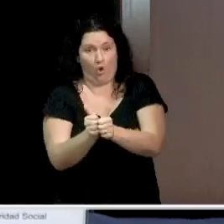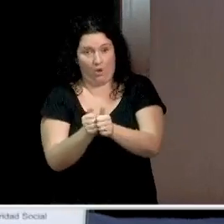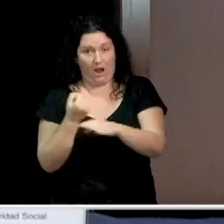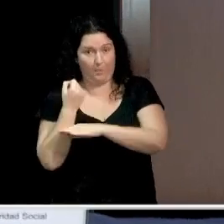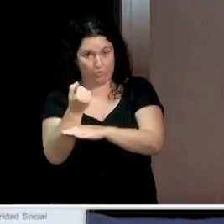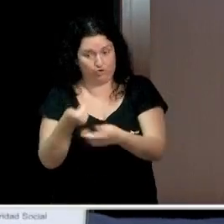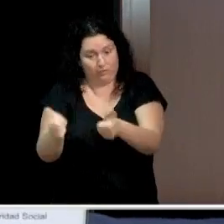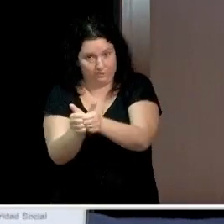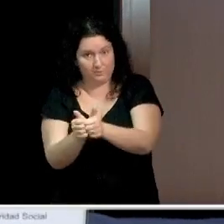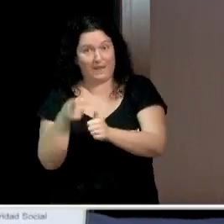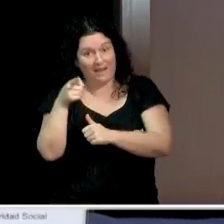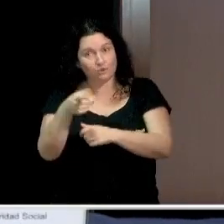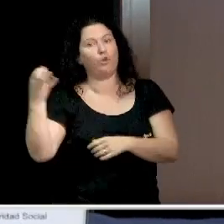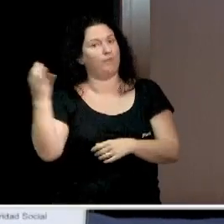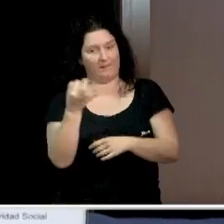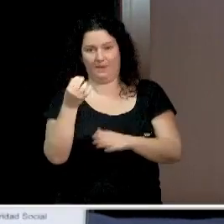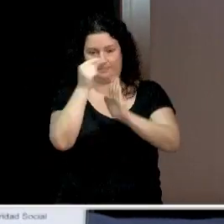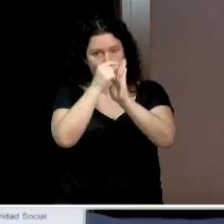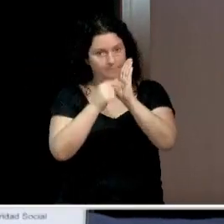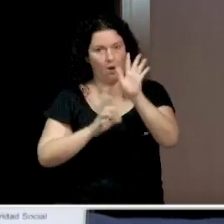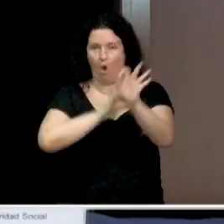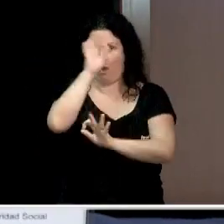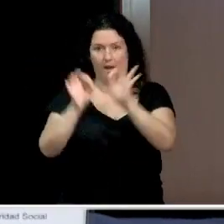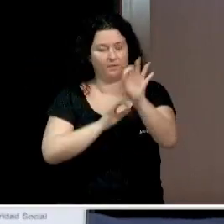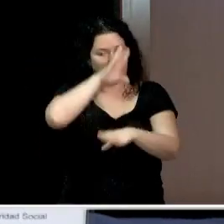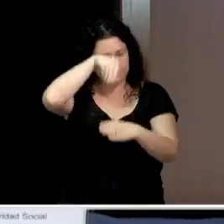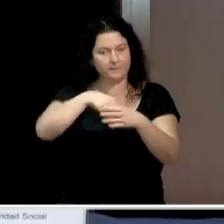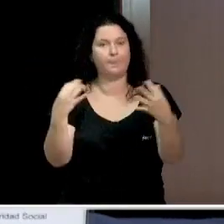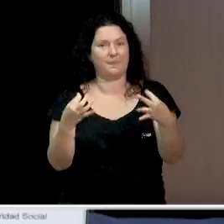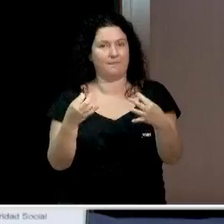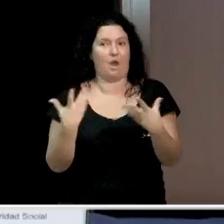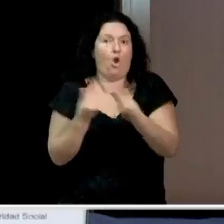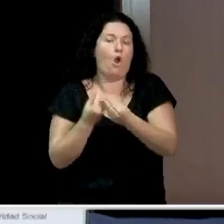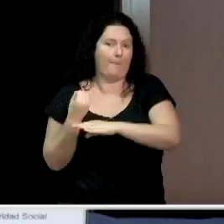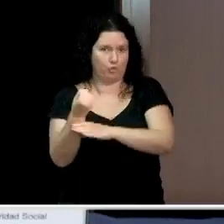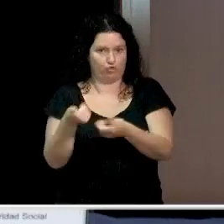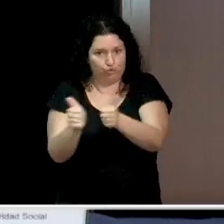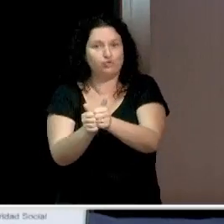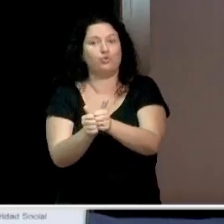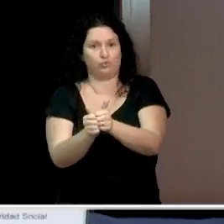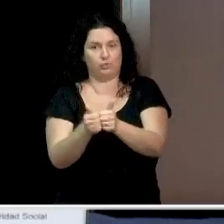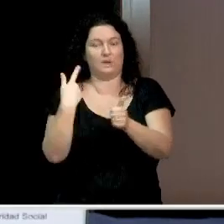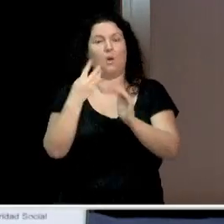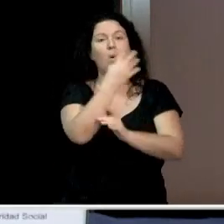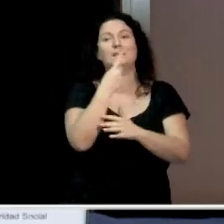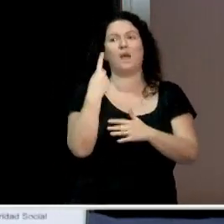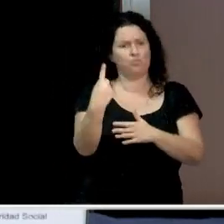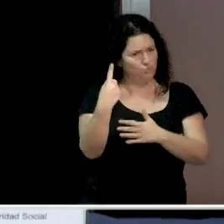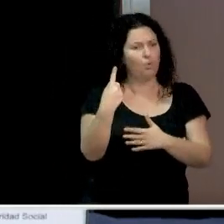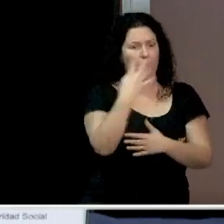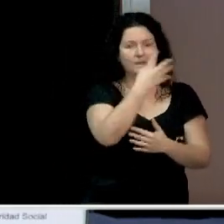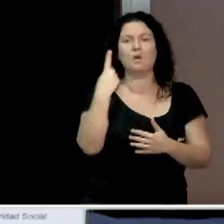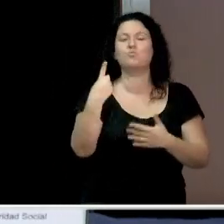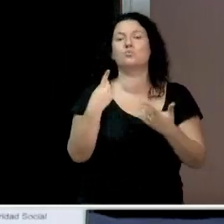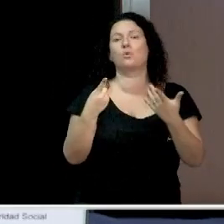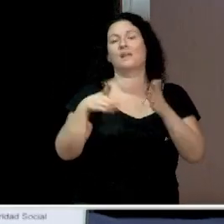están regulados, esa exigencia de organización de esos servicios de empleo con apoyo está regulada en el artículo 41 de la Ley General de Derechos